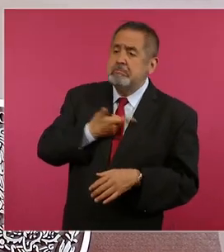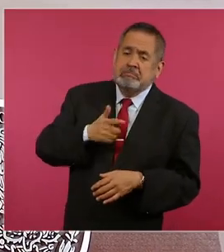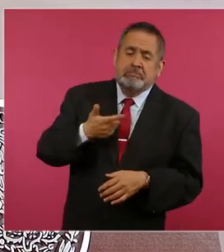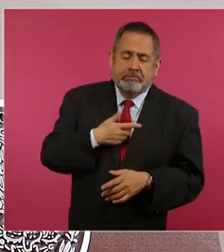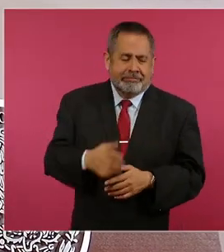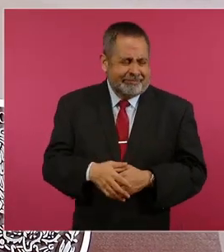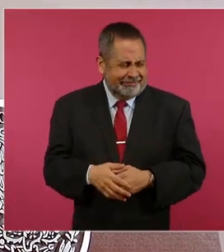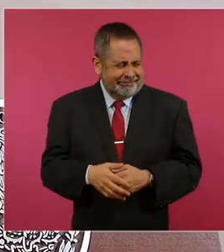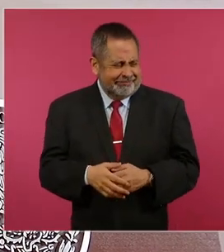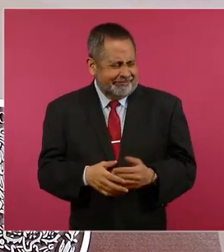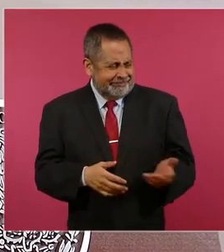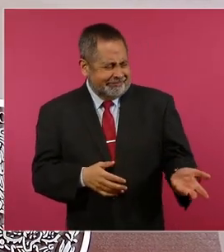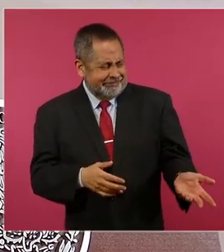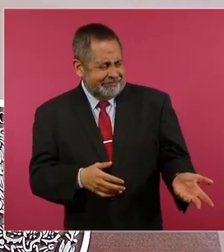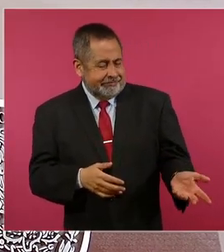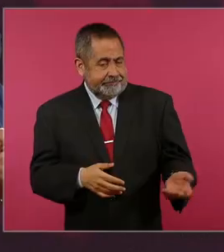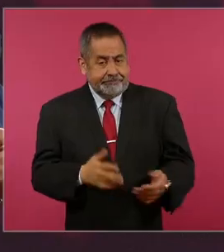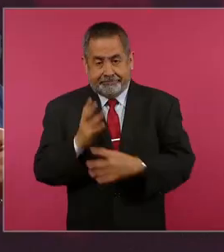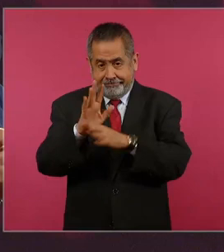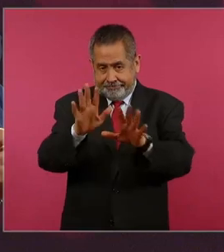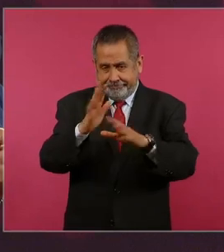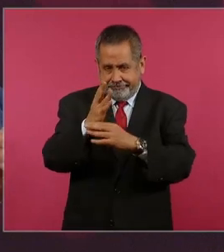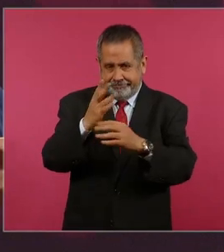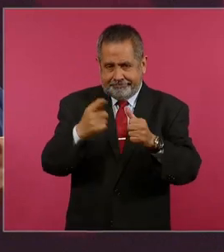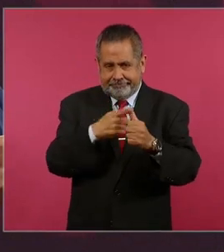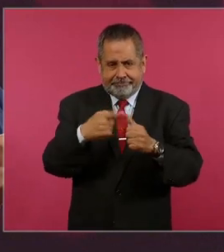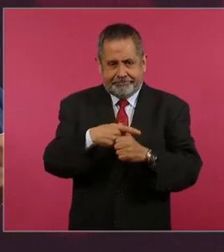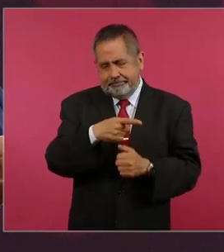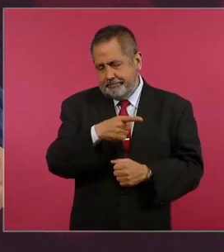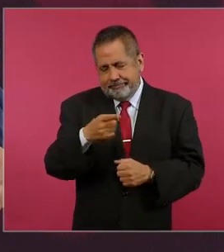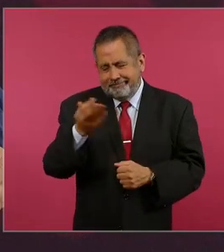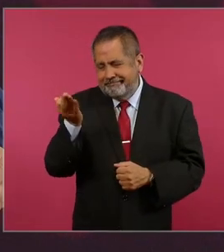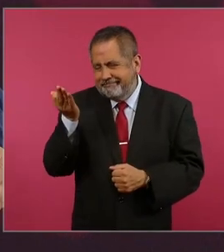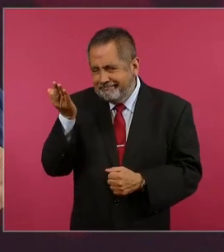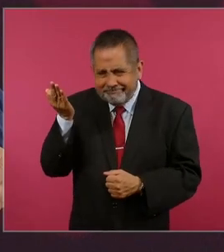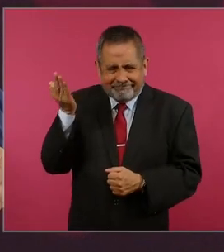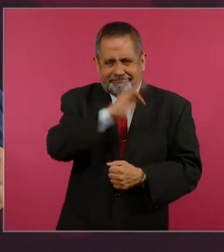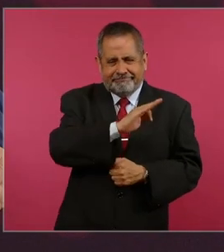que nosotros, primero, es falso.